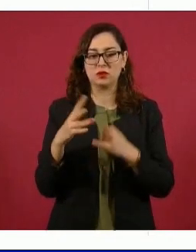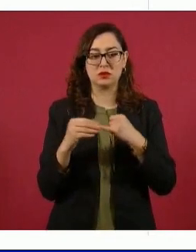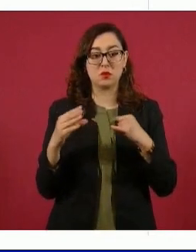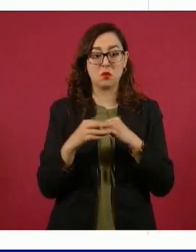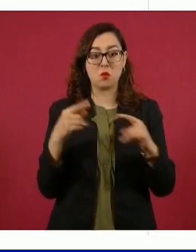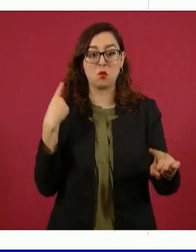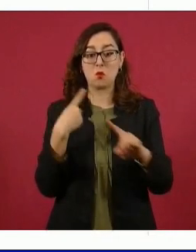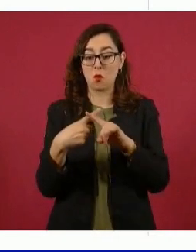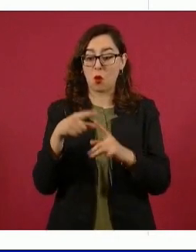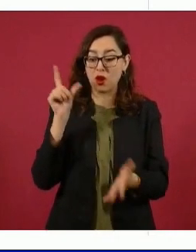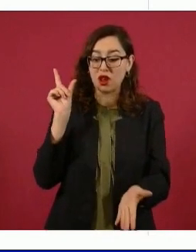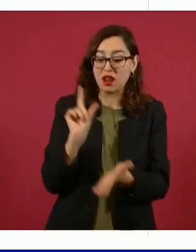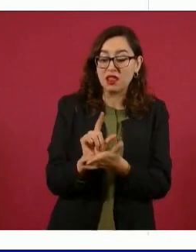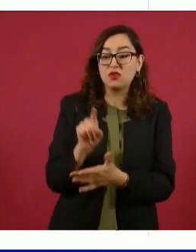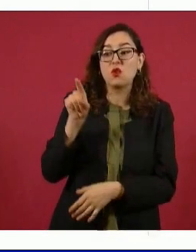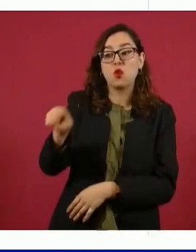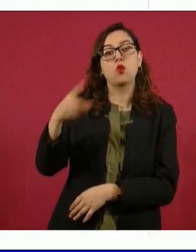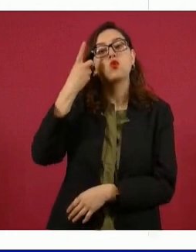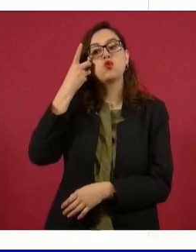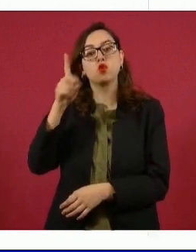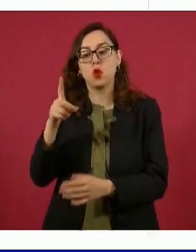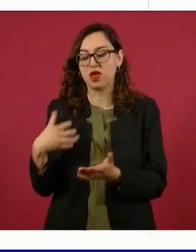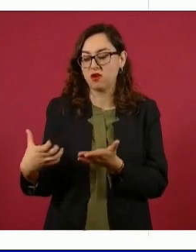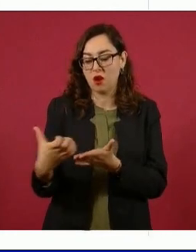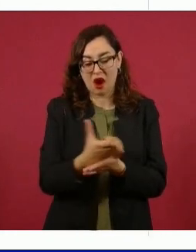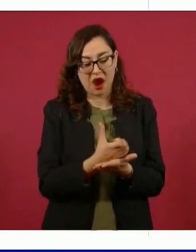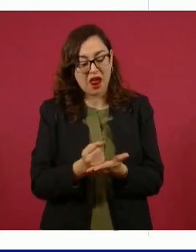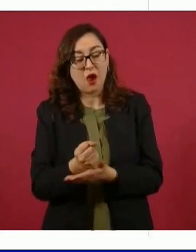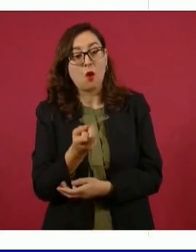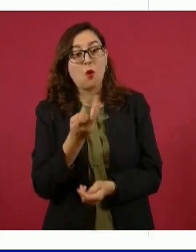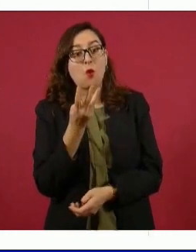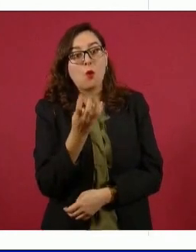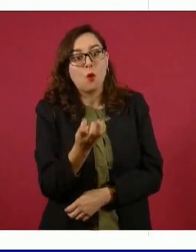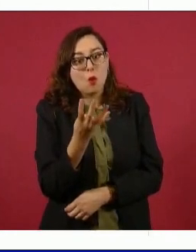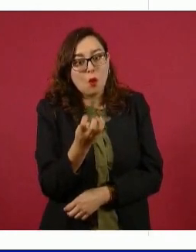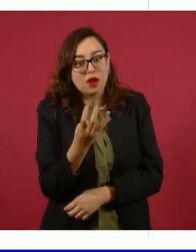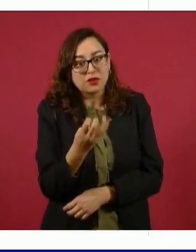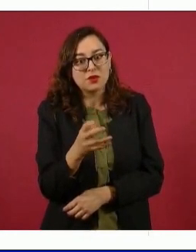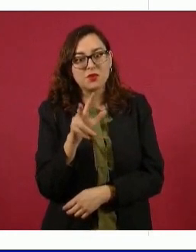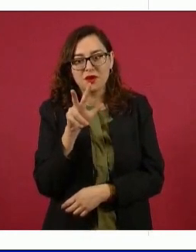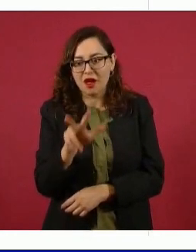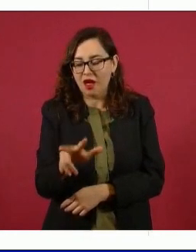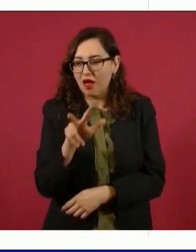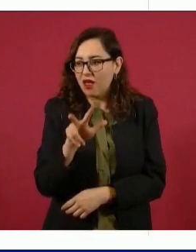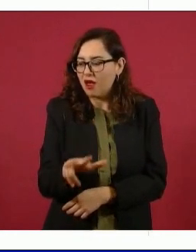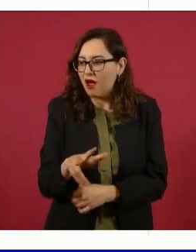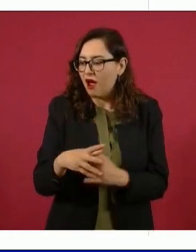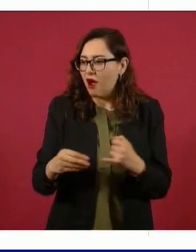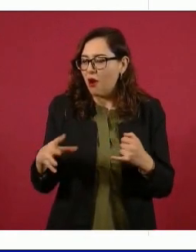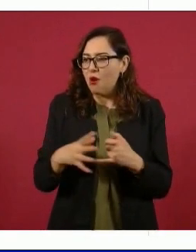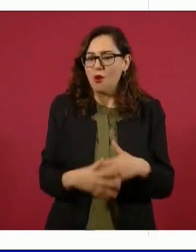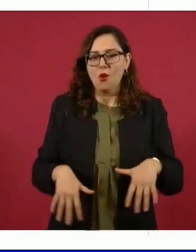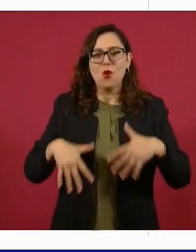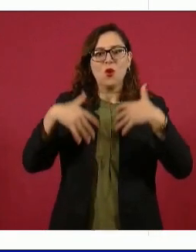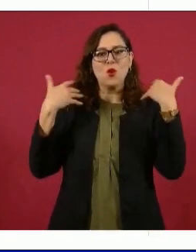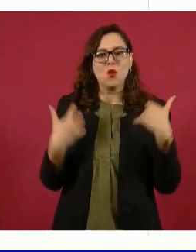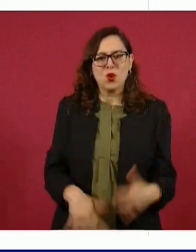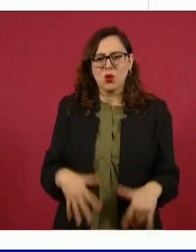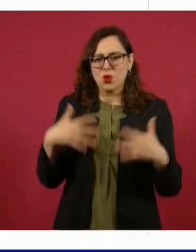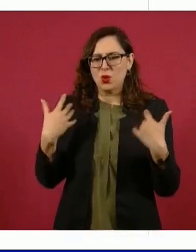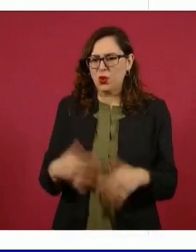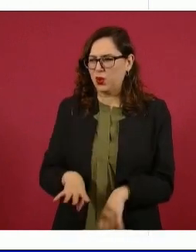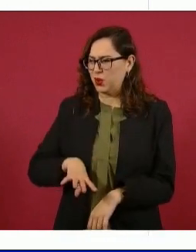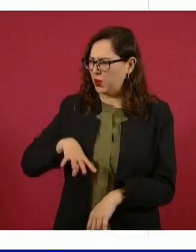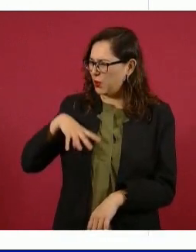angelitos nada más tienen un margen de 4 pesos con 18 centavos y pueden ver que es